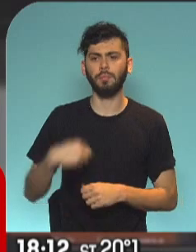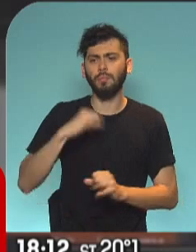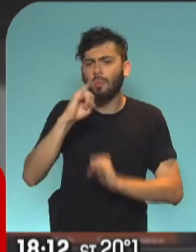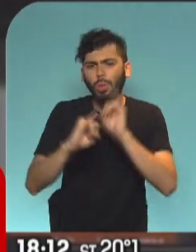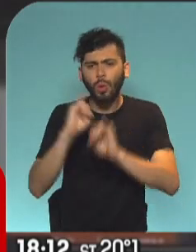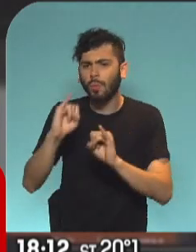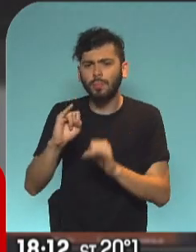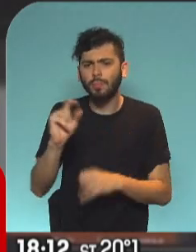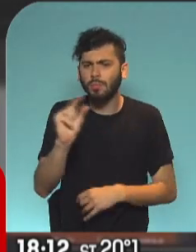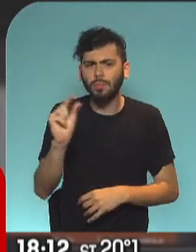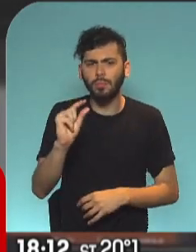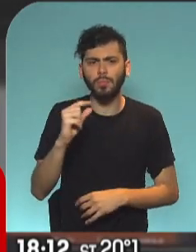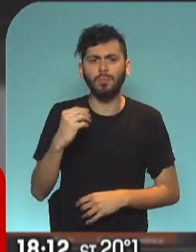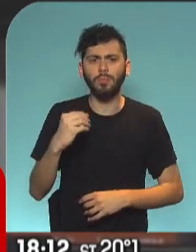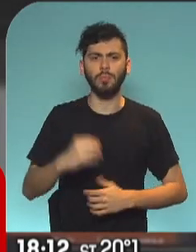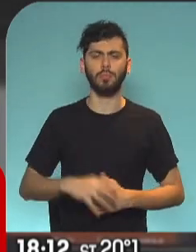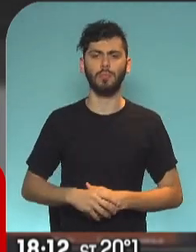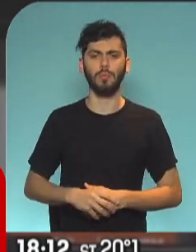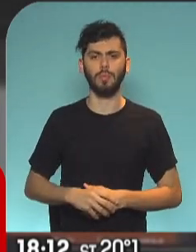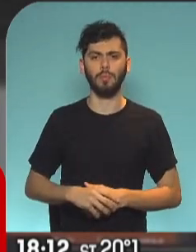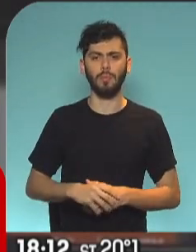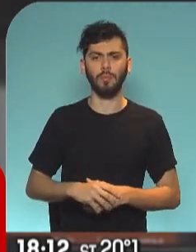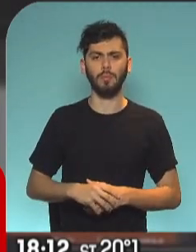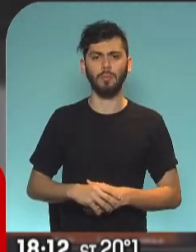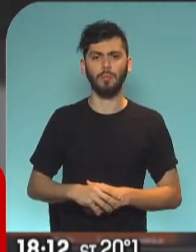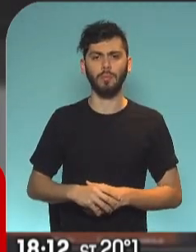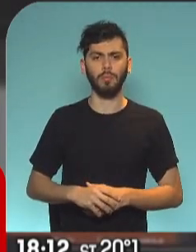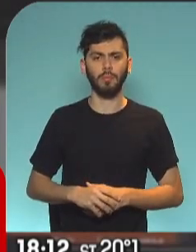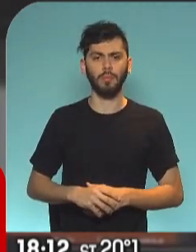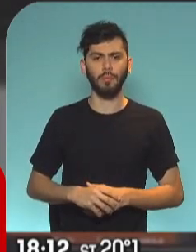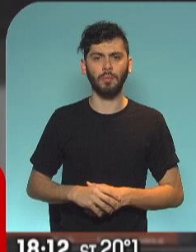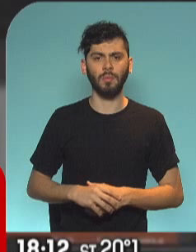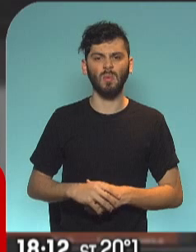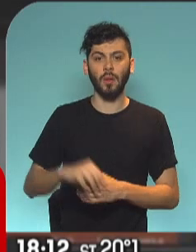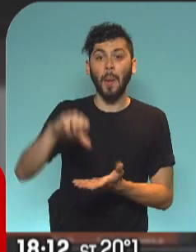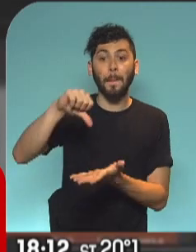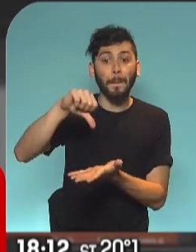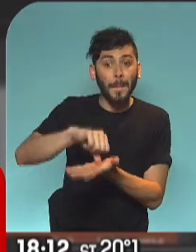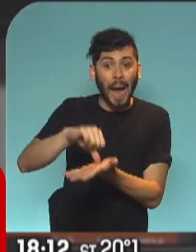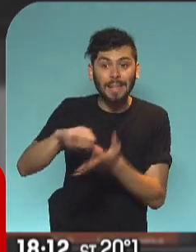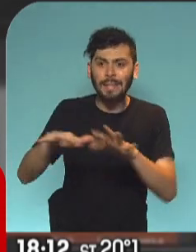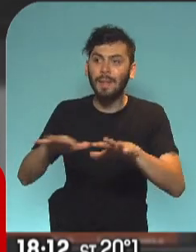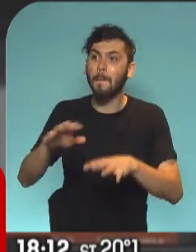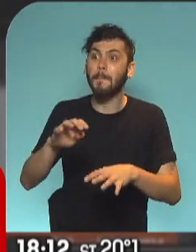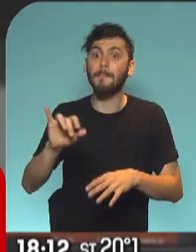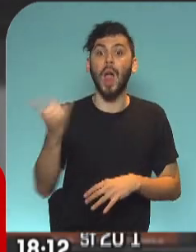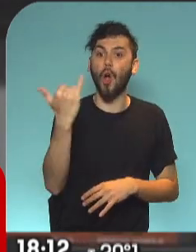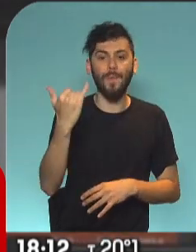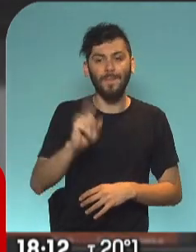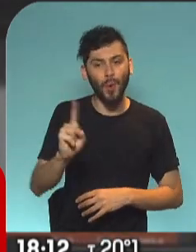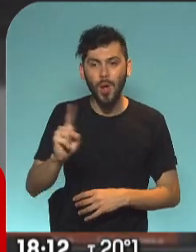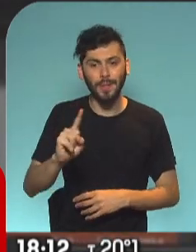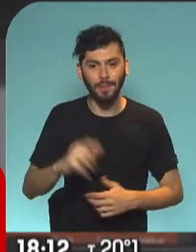contarles que no encontramos el mejor de los países. La Argentina en muy